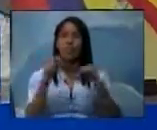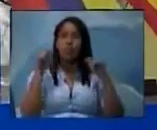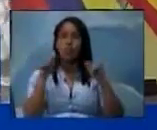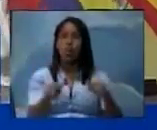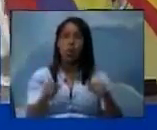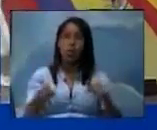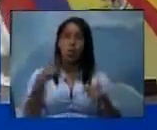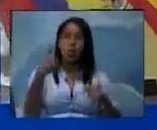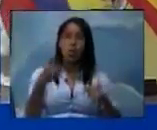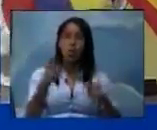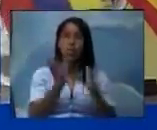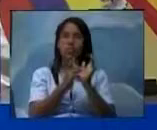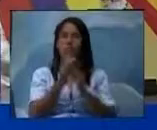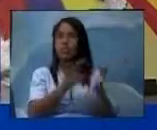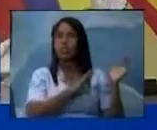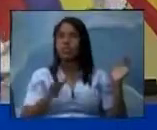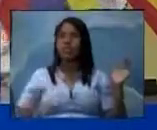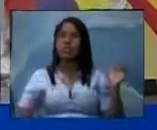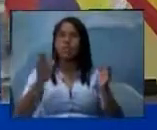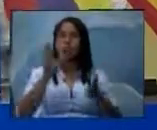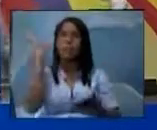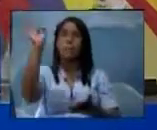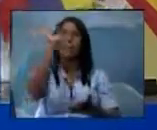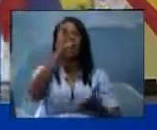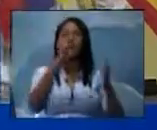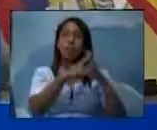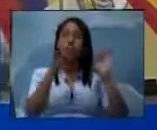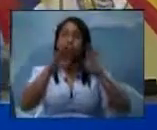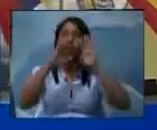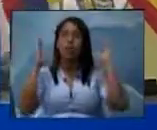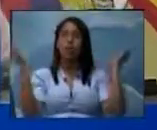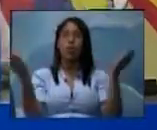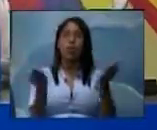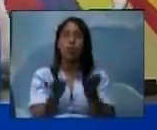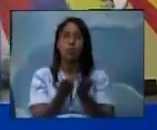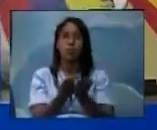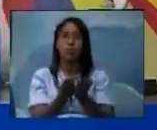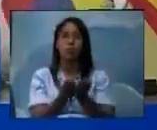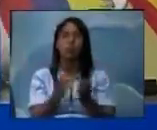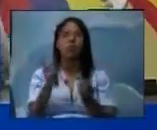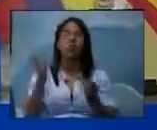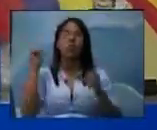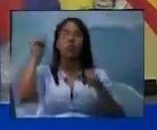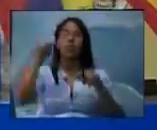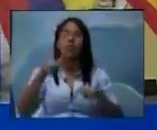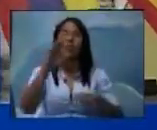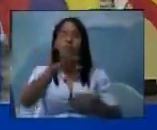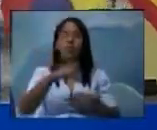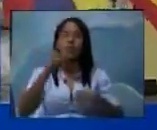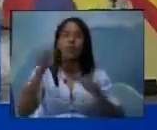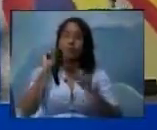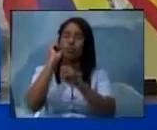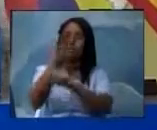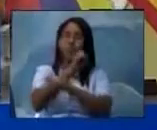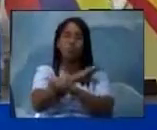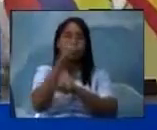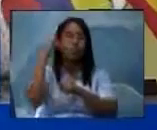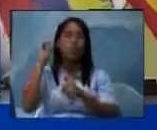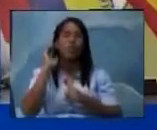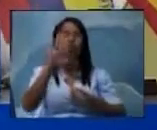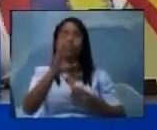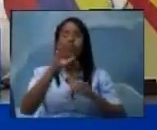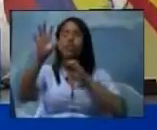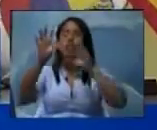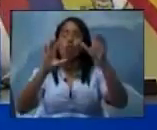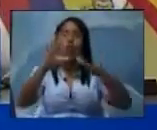Hoy, cuando el Evangelio se está predicando en todo el mundo, desde aquí estamos saliendo para los